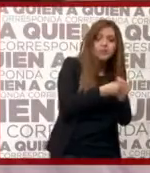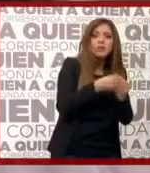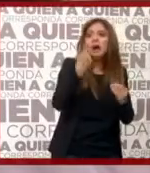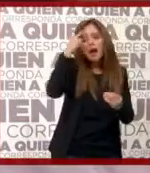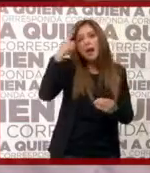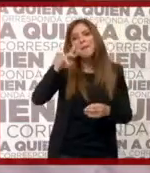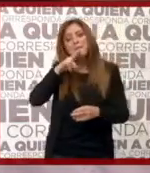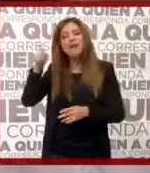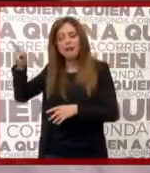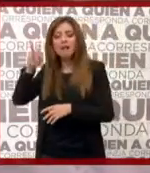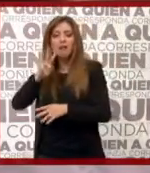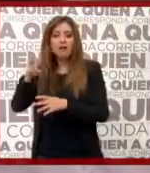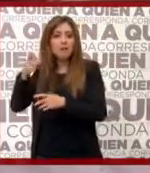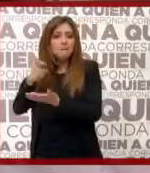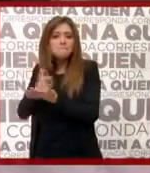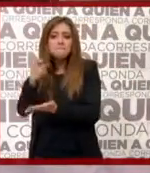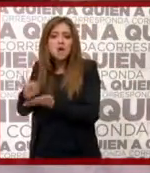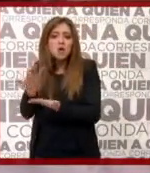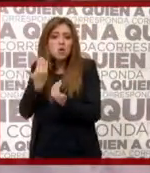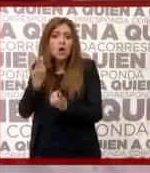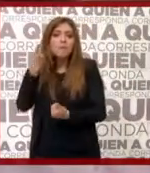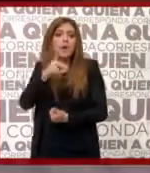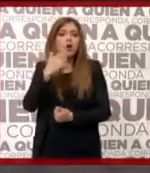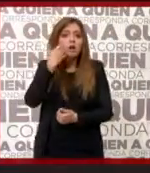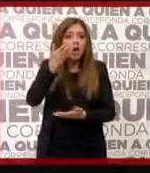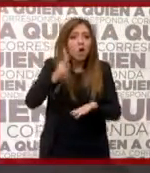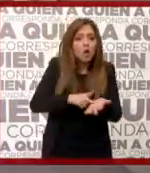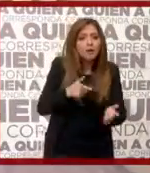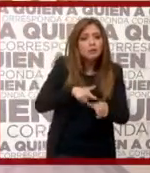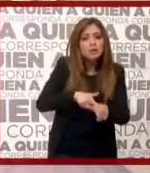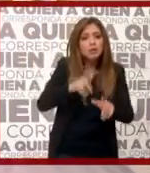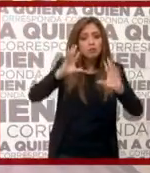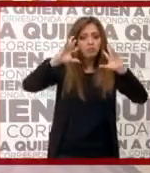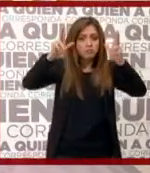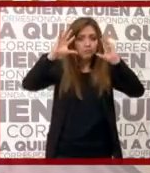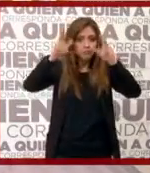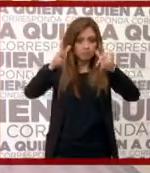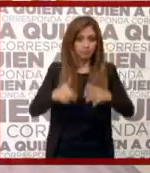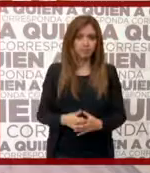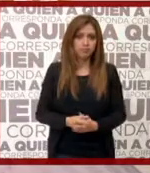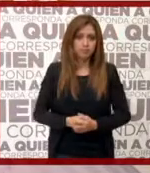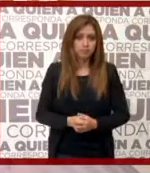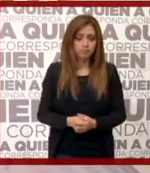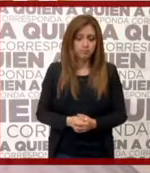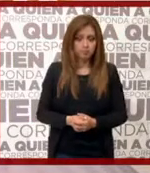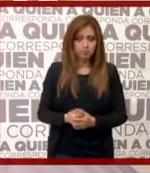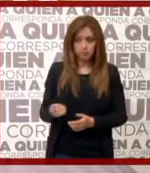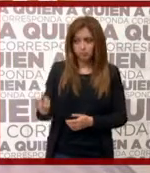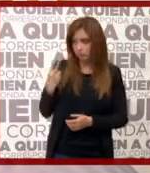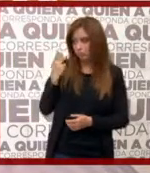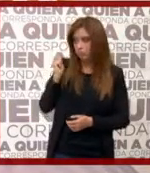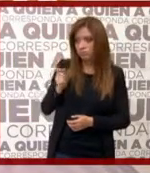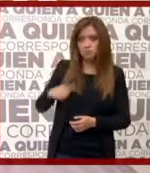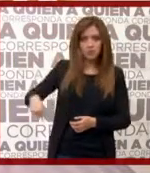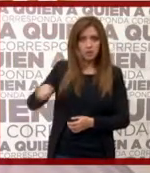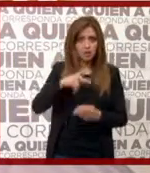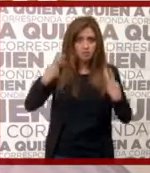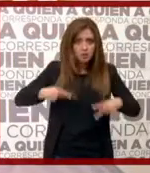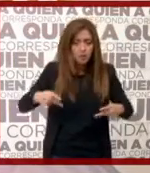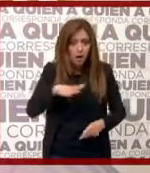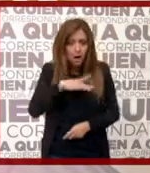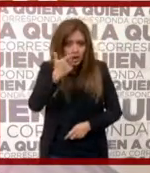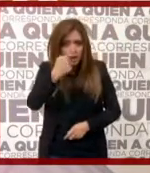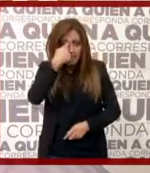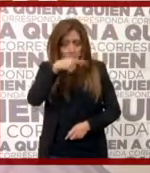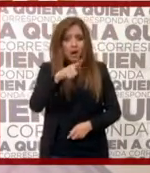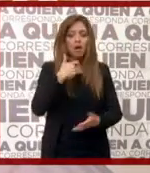pago, pero que realmente quieren poder gozar del espacio. Igual que como yo, pues no creo que la mayoría de la gente cuente con recursos